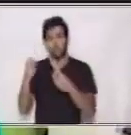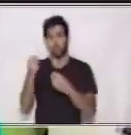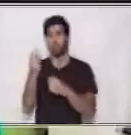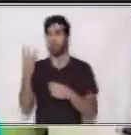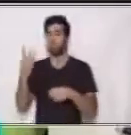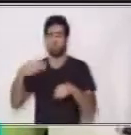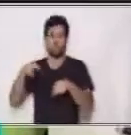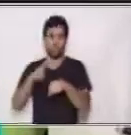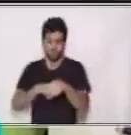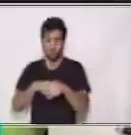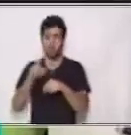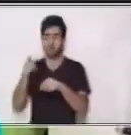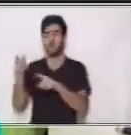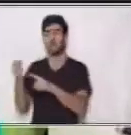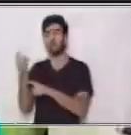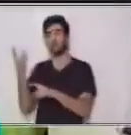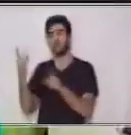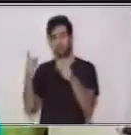número conocido.